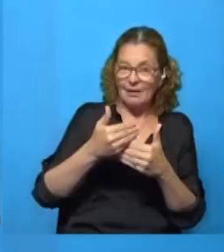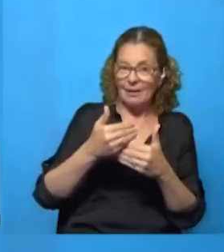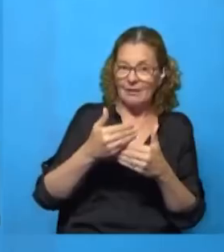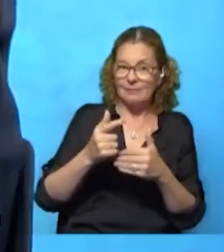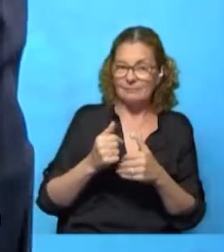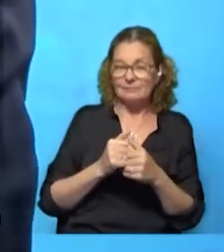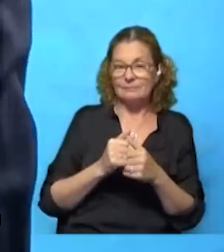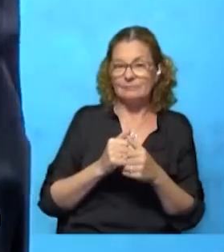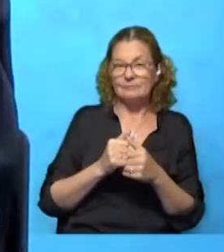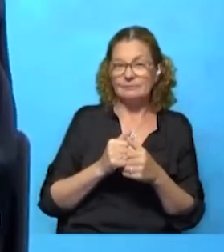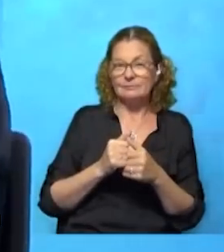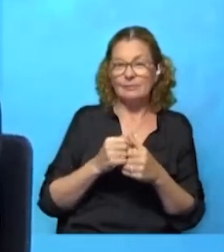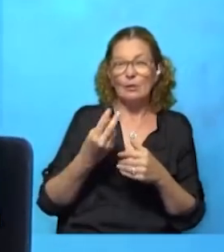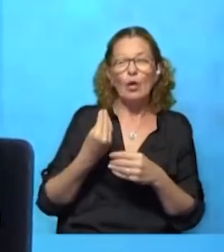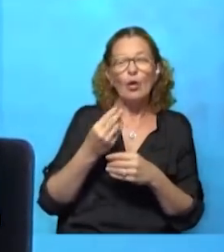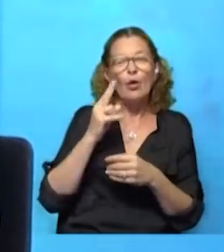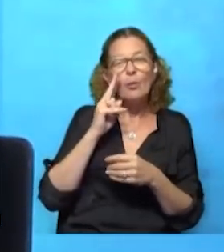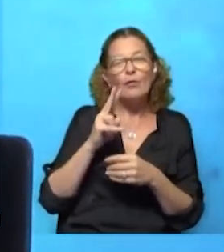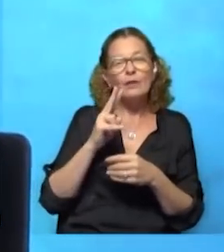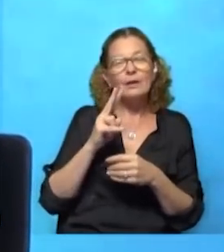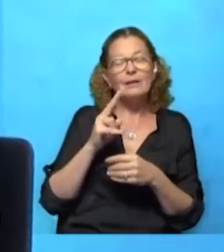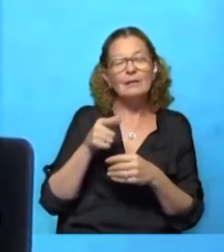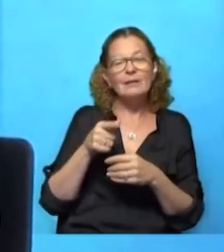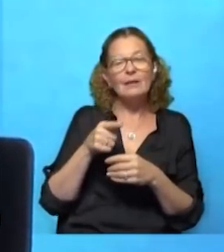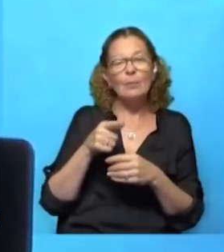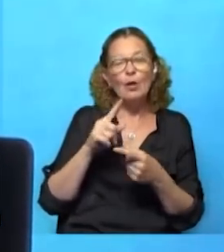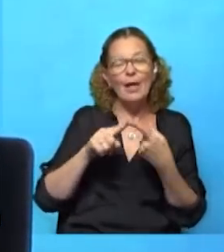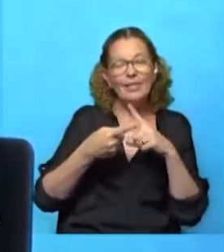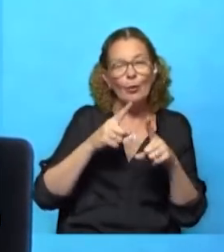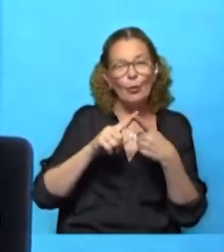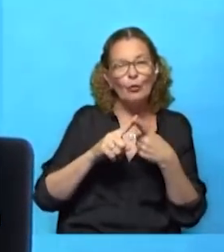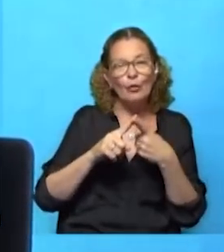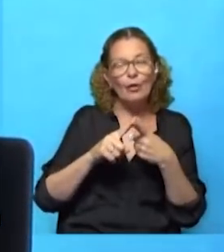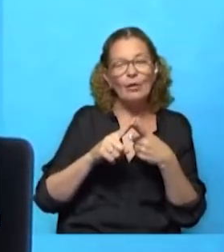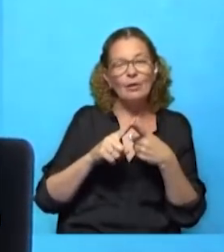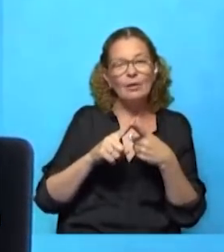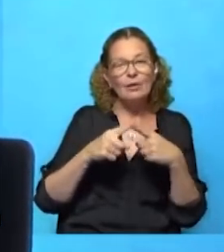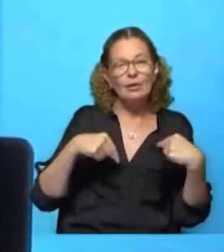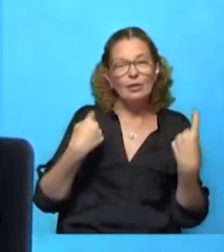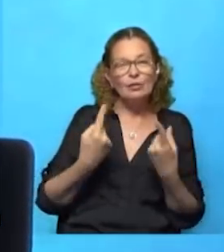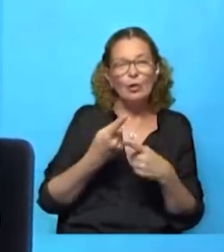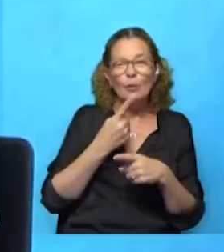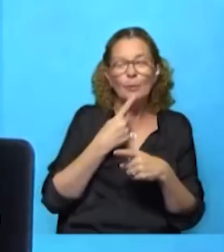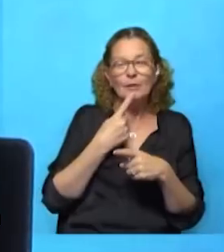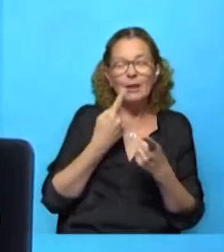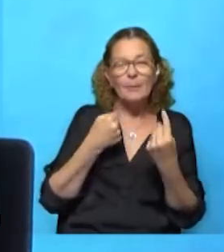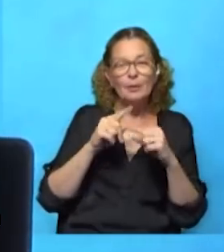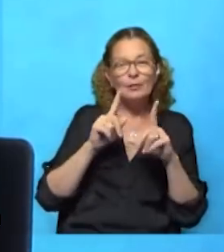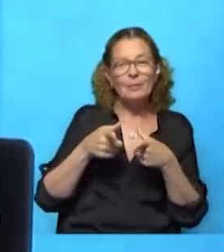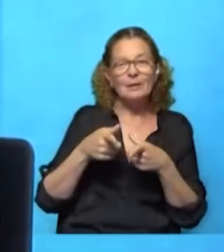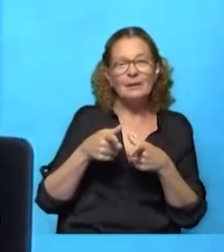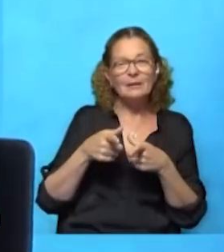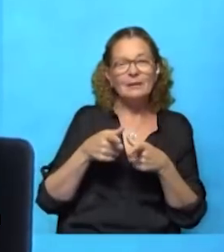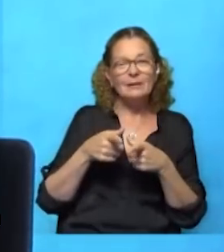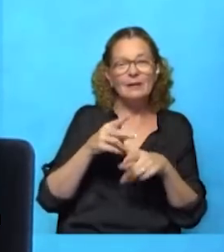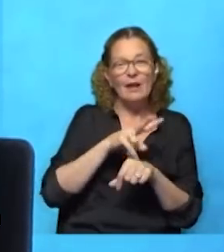proceso Cómo cómo ves la canalización de la discusión que lo han tomado los los políticos pero también